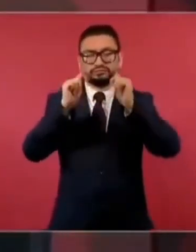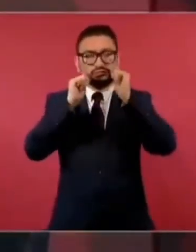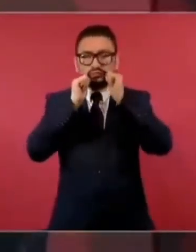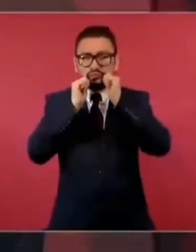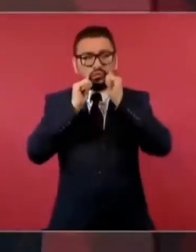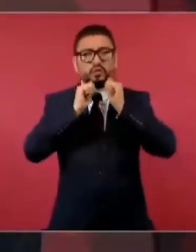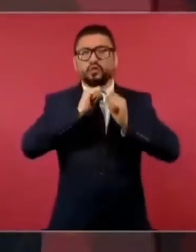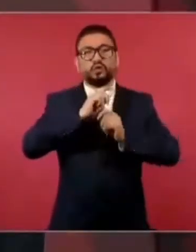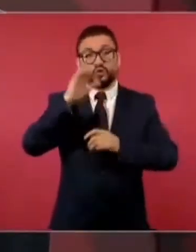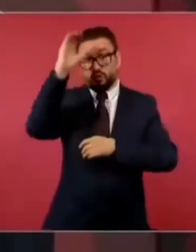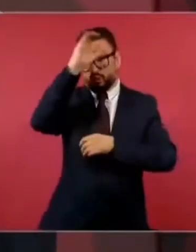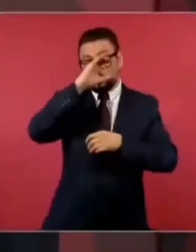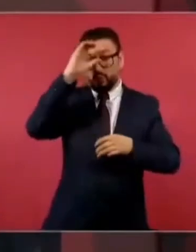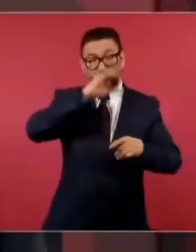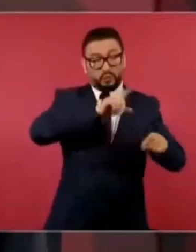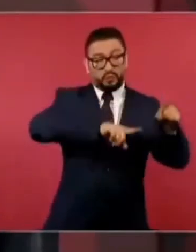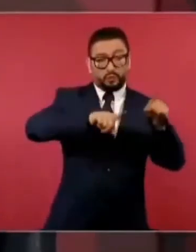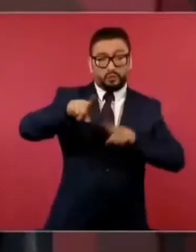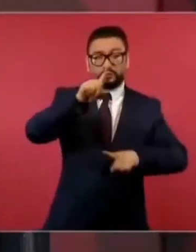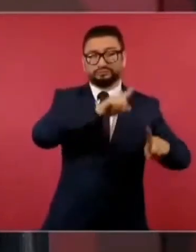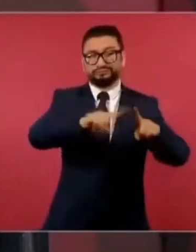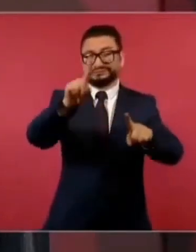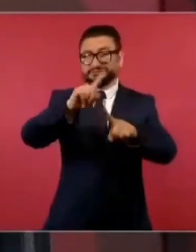de todas las culturas.